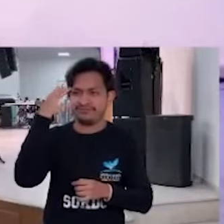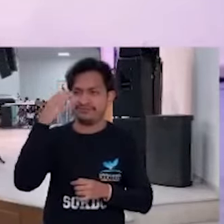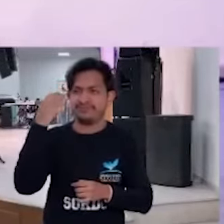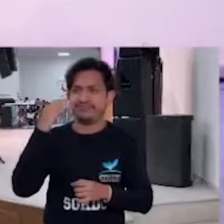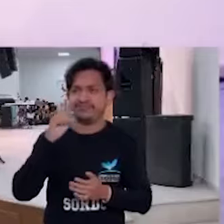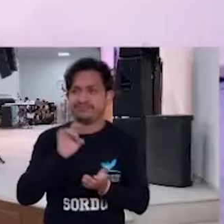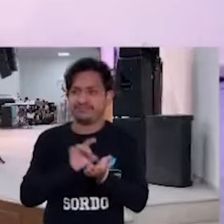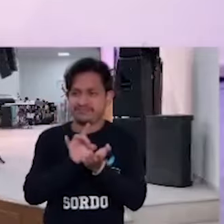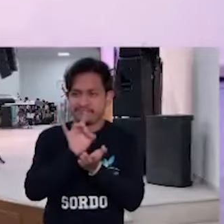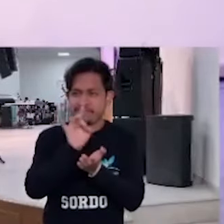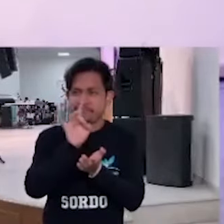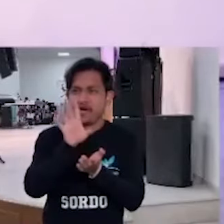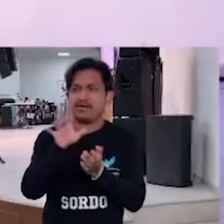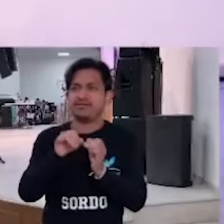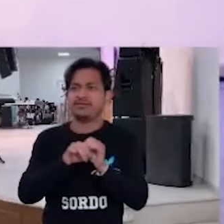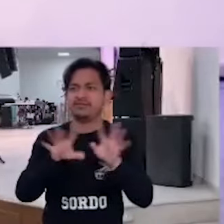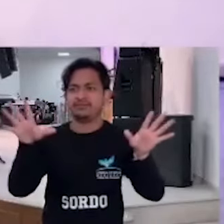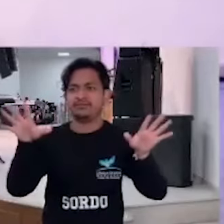día llegó así: